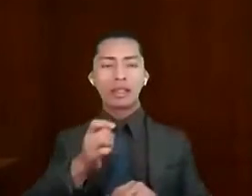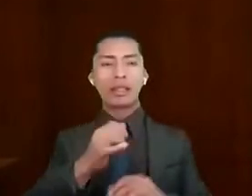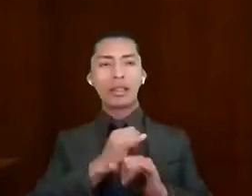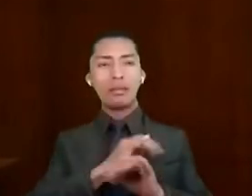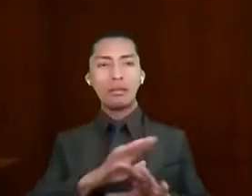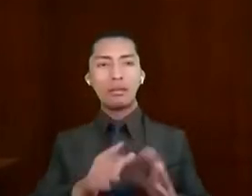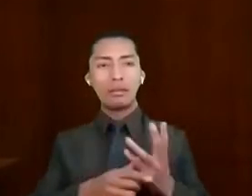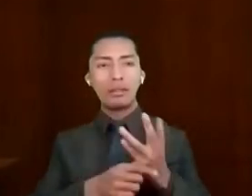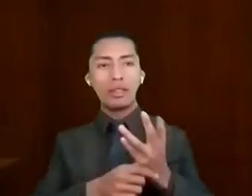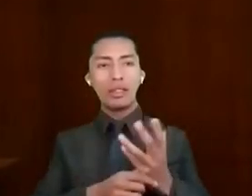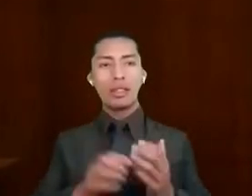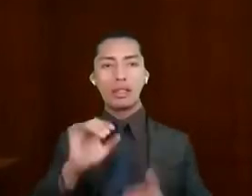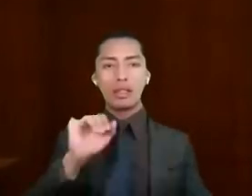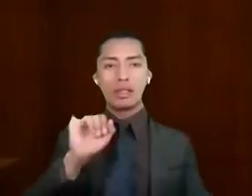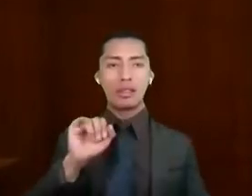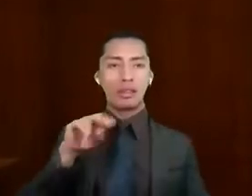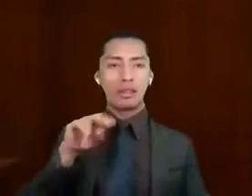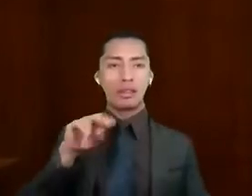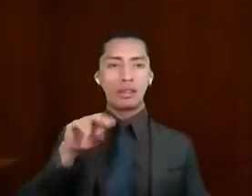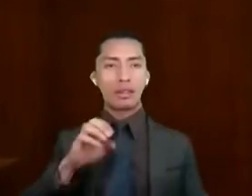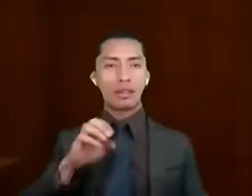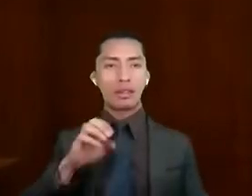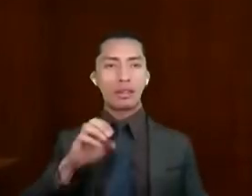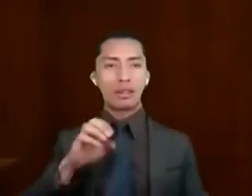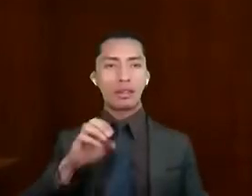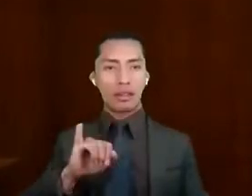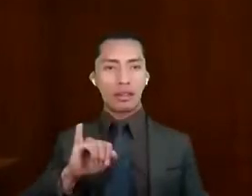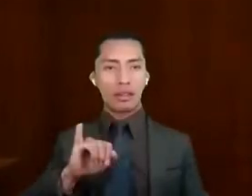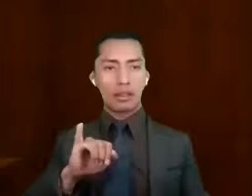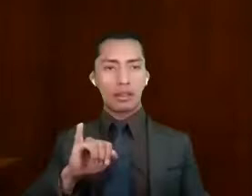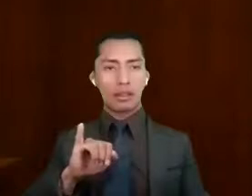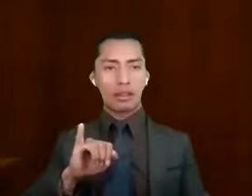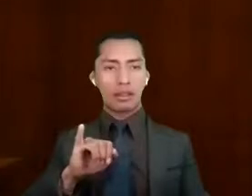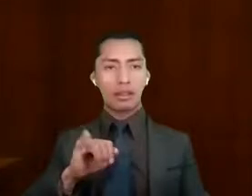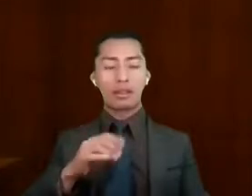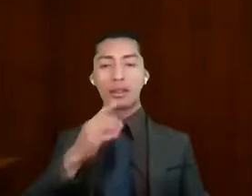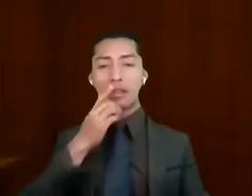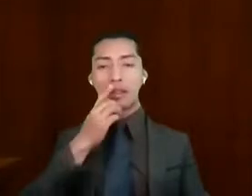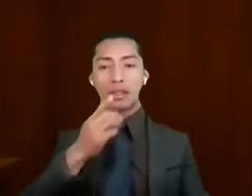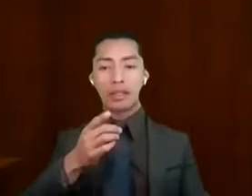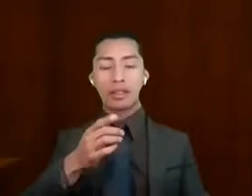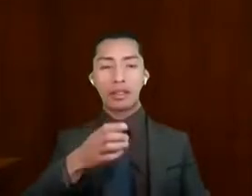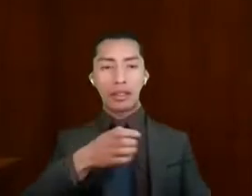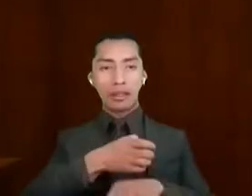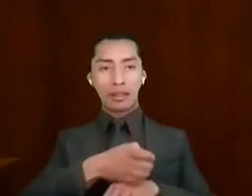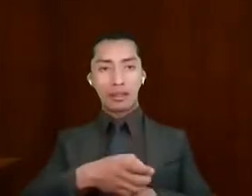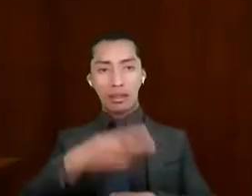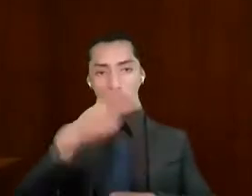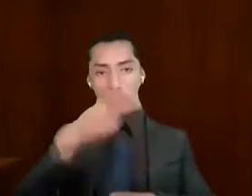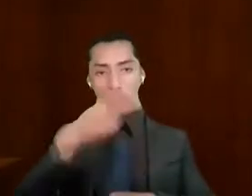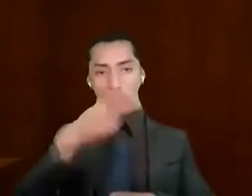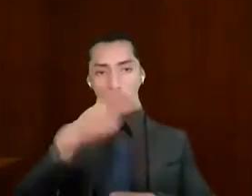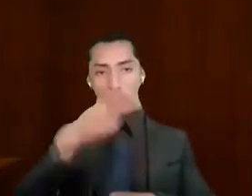INEGI, que dice que en el Estado de México tenemos